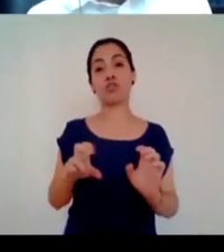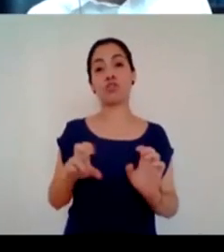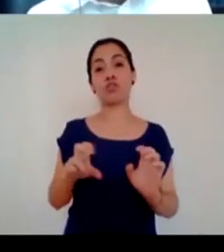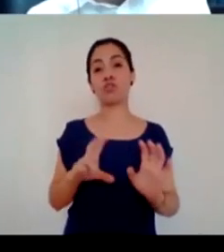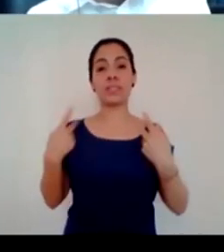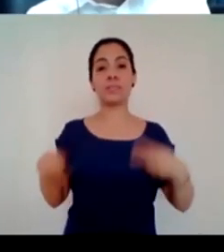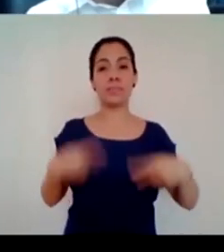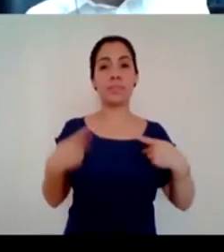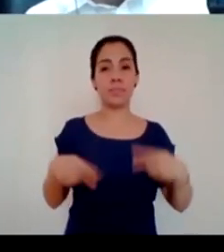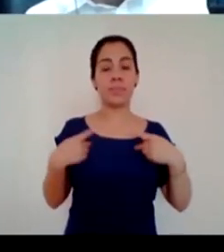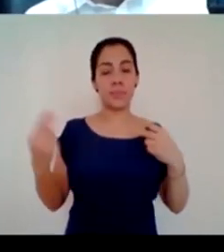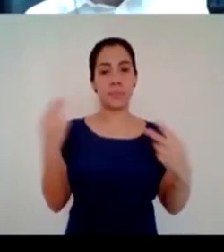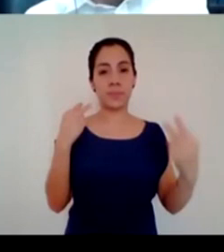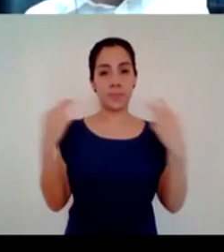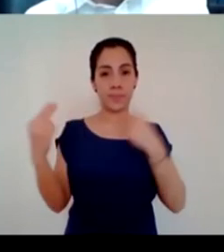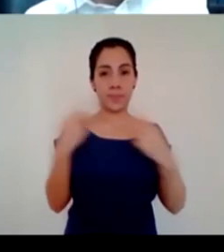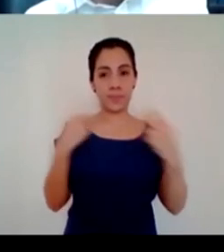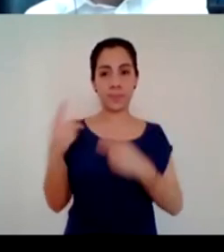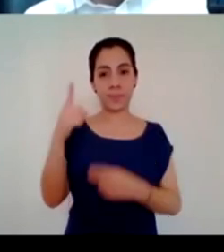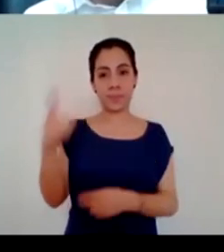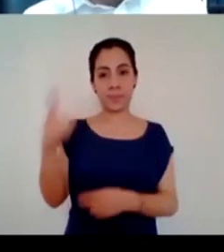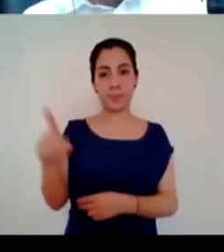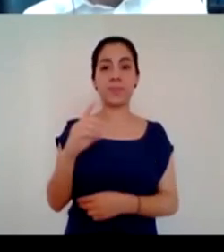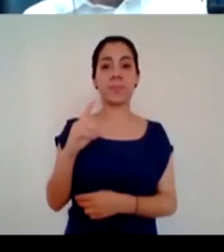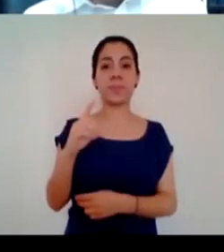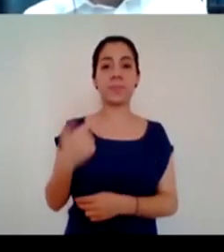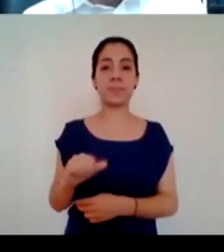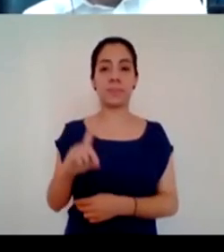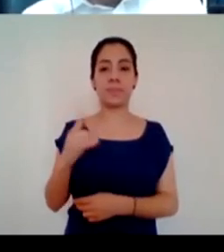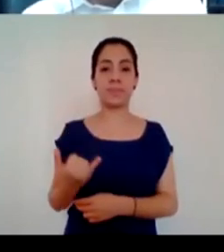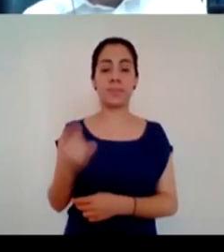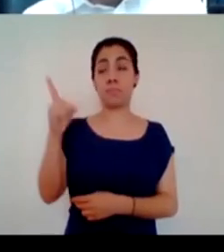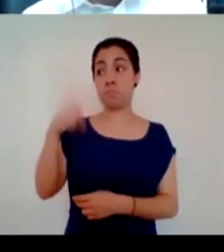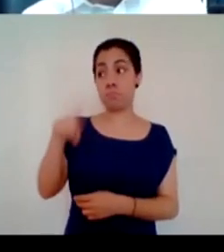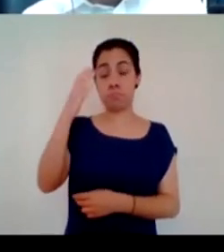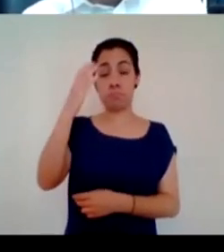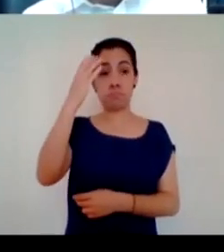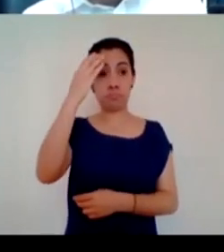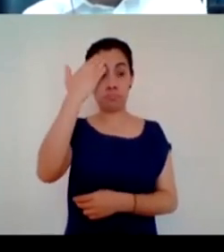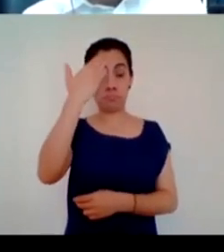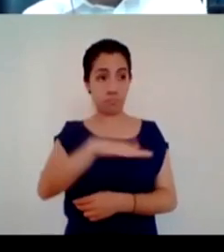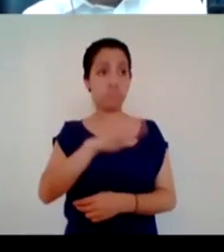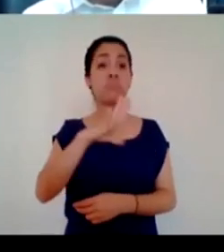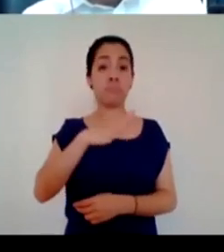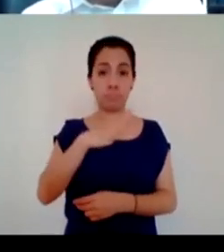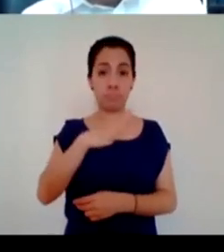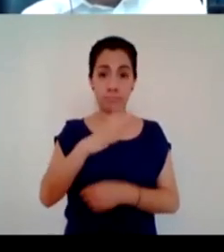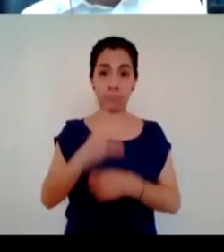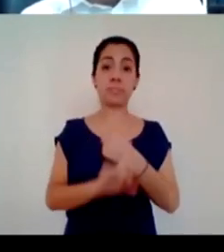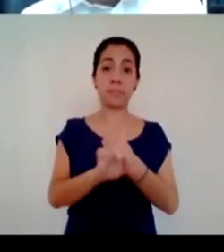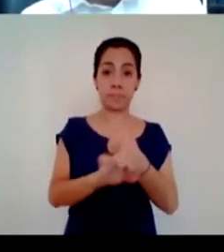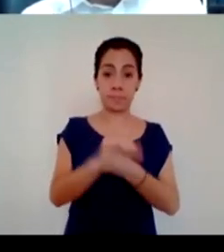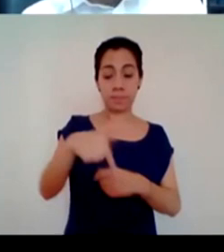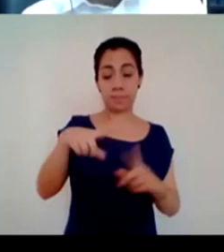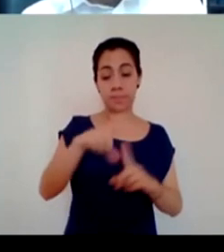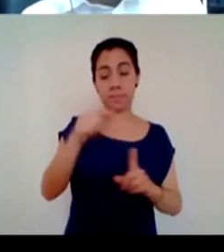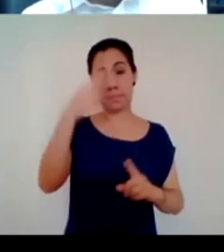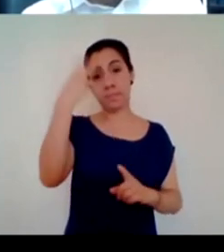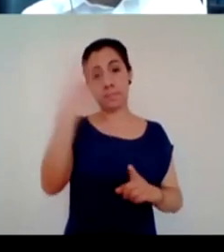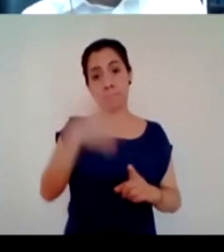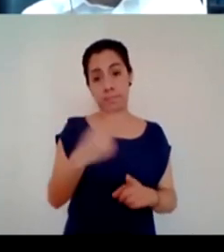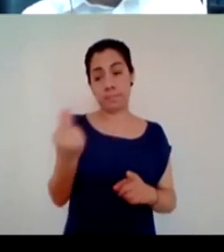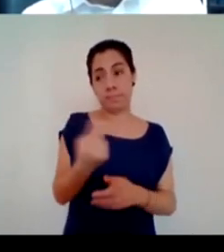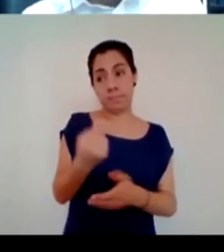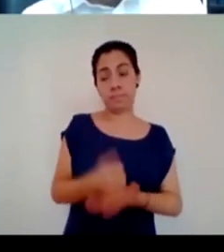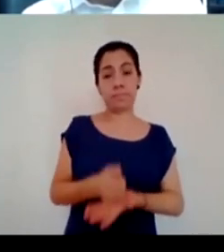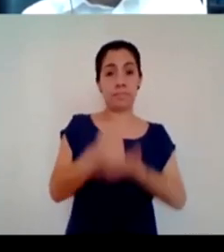como dijo el comisionado, saben que tenemos un problema y saben que necesitamos ayuda y somos